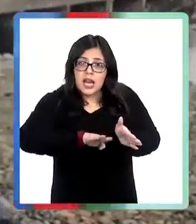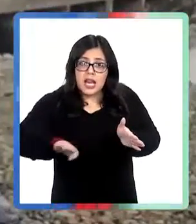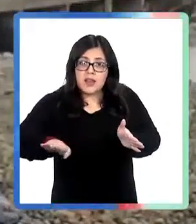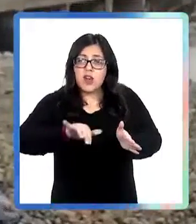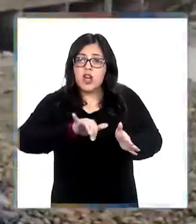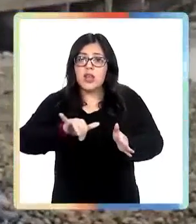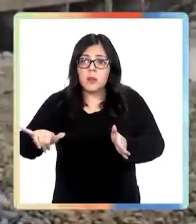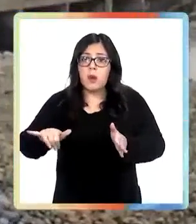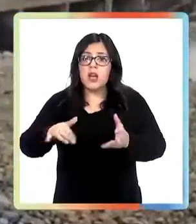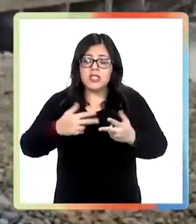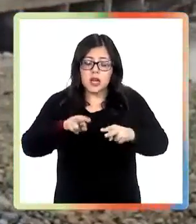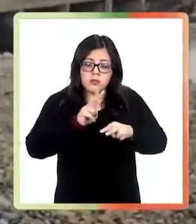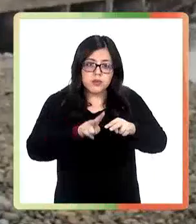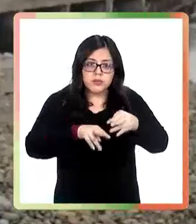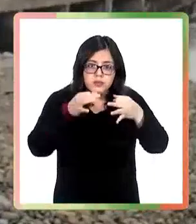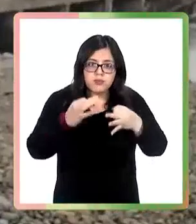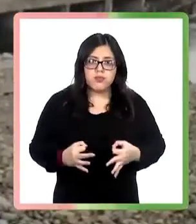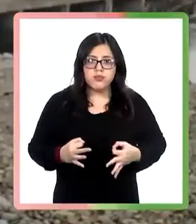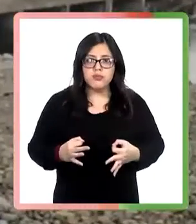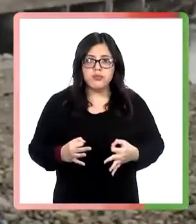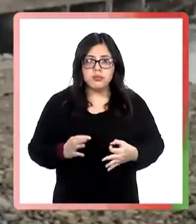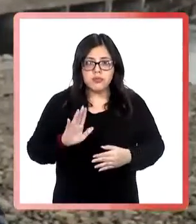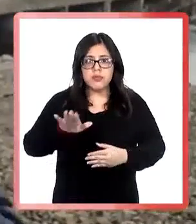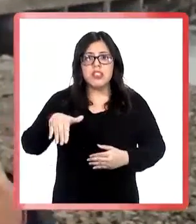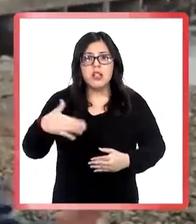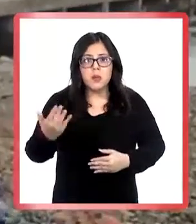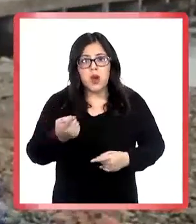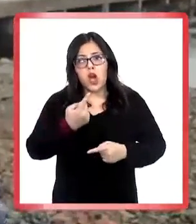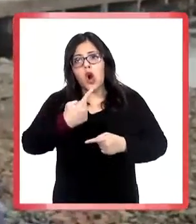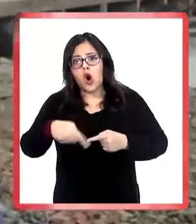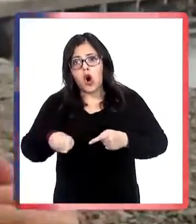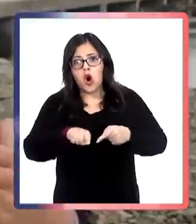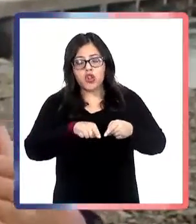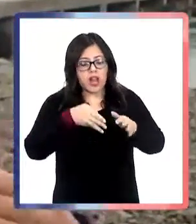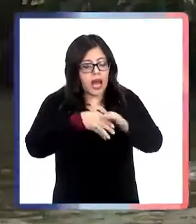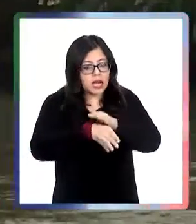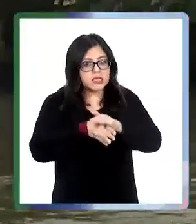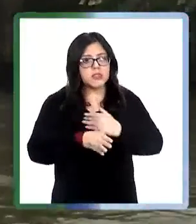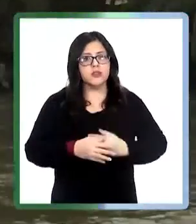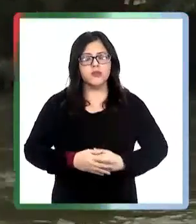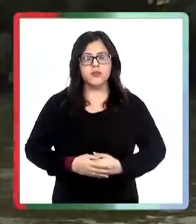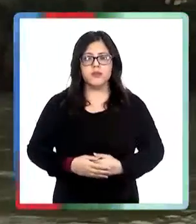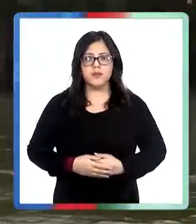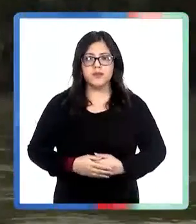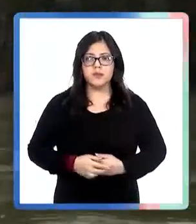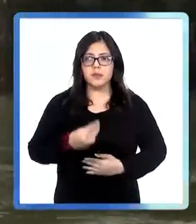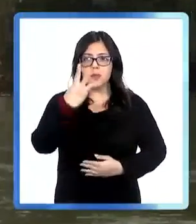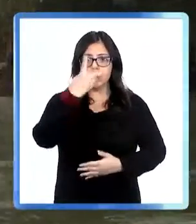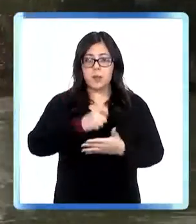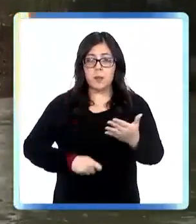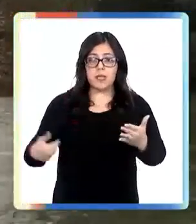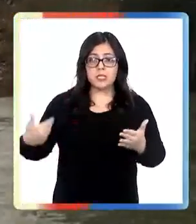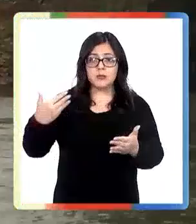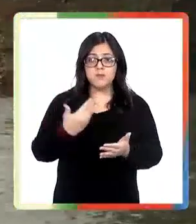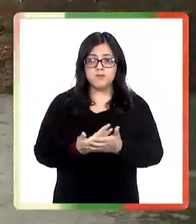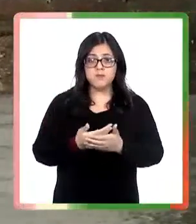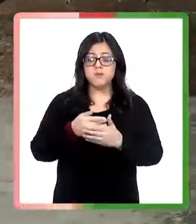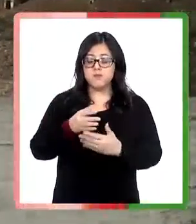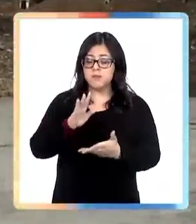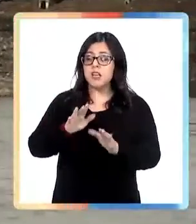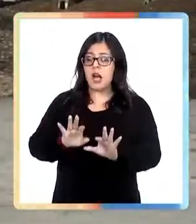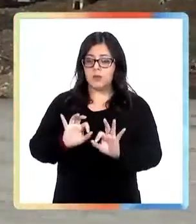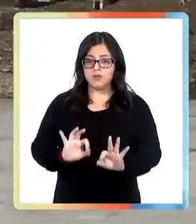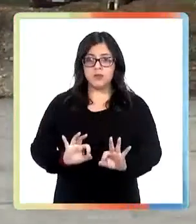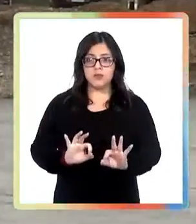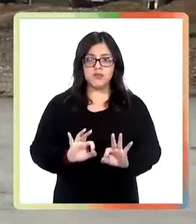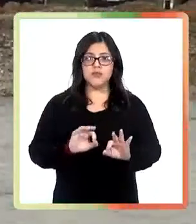a compactar como corresponde y posteriormente se va a hacer una nueva losa de acceso. Solo 3 meses alcanzó a estar